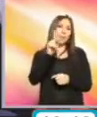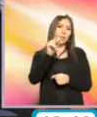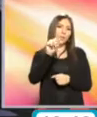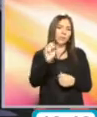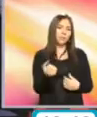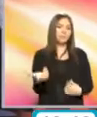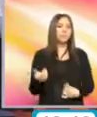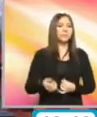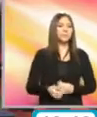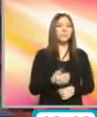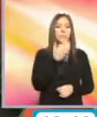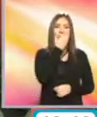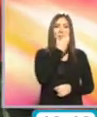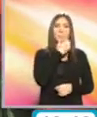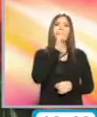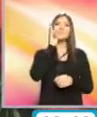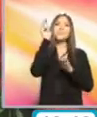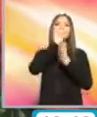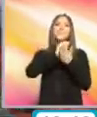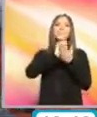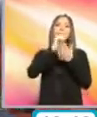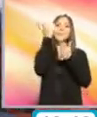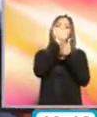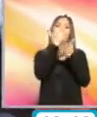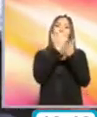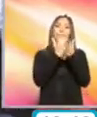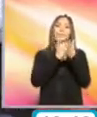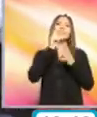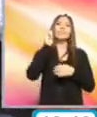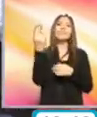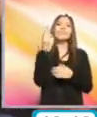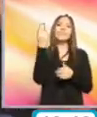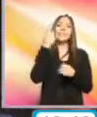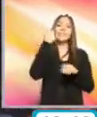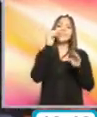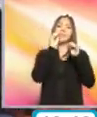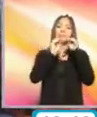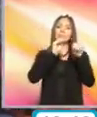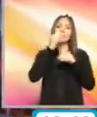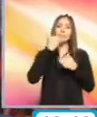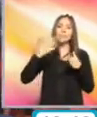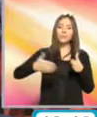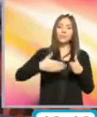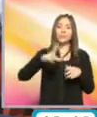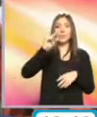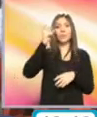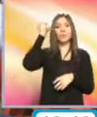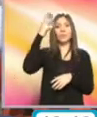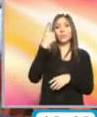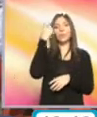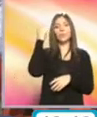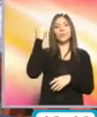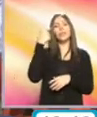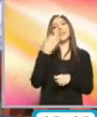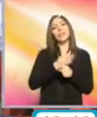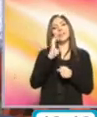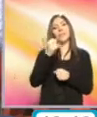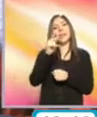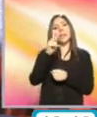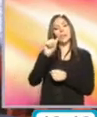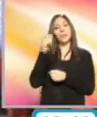Exacto. Oye, ¿qué te parece si vemos los ingredientes? Señor, señora, prepare su lápiz y papel para que no se le vaya ni uno solo, porque estas son las